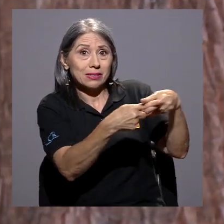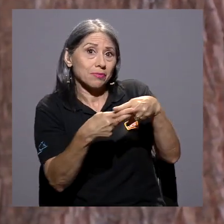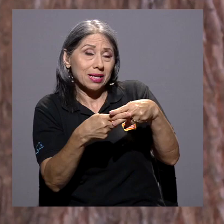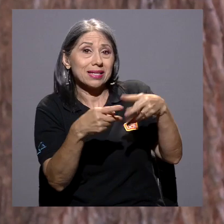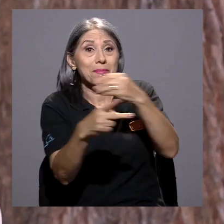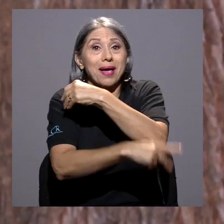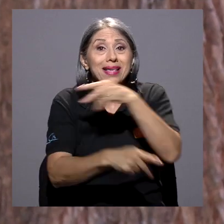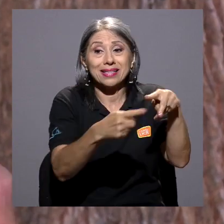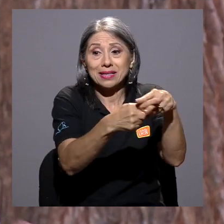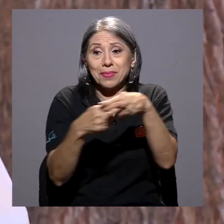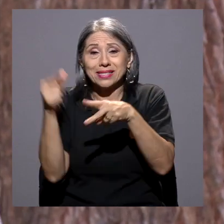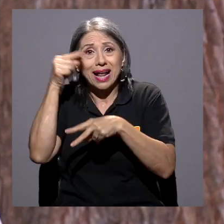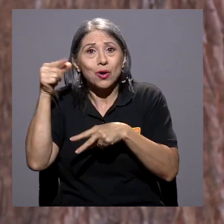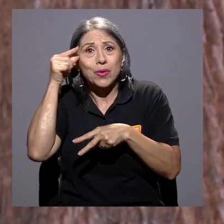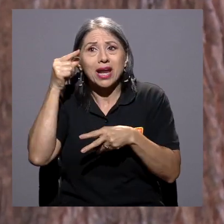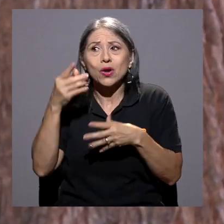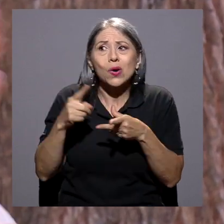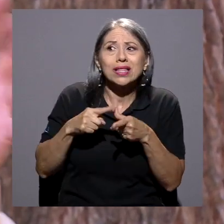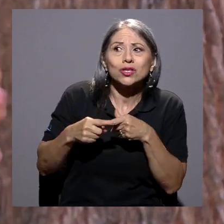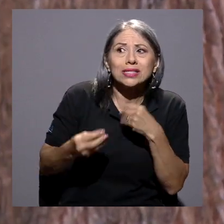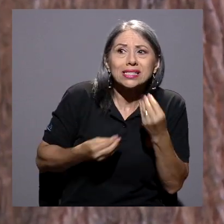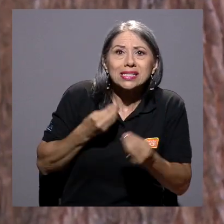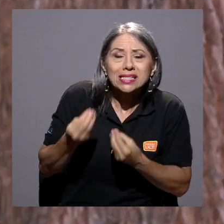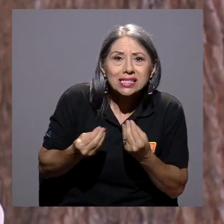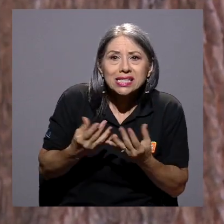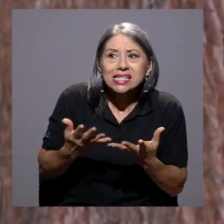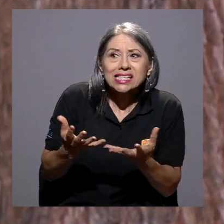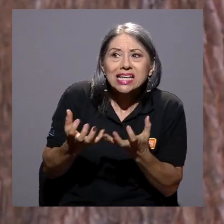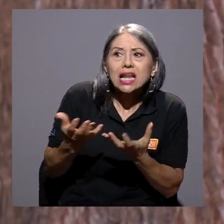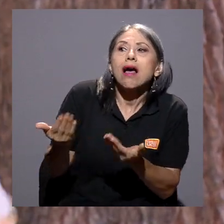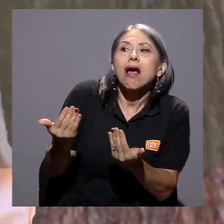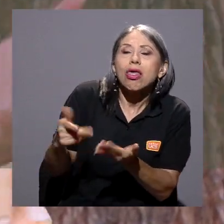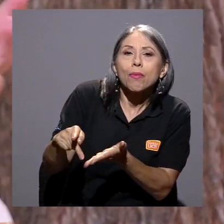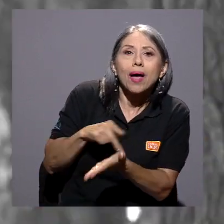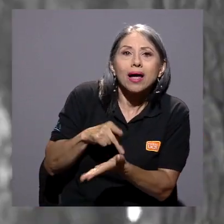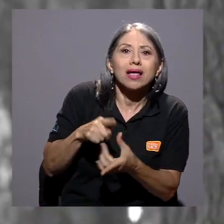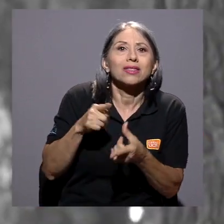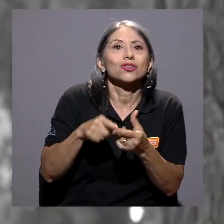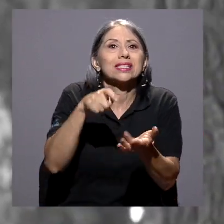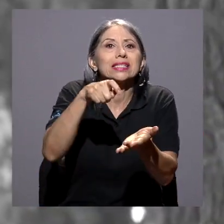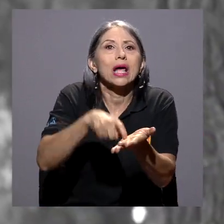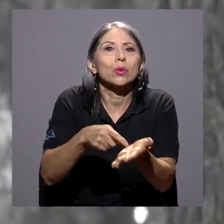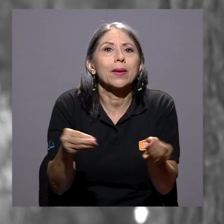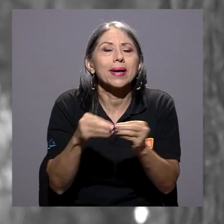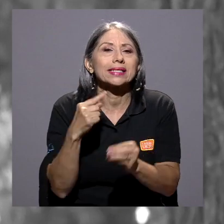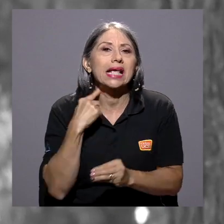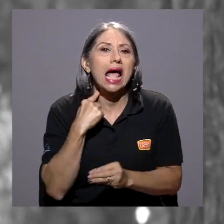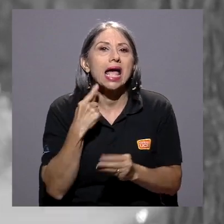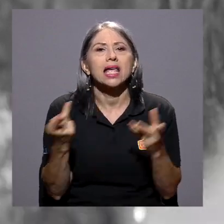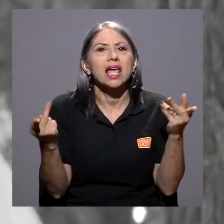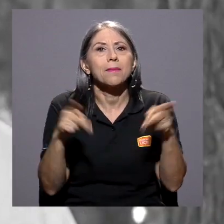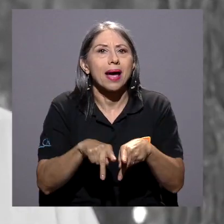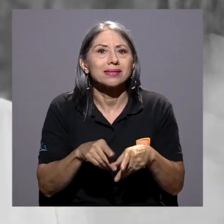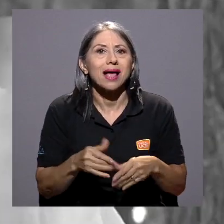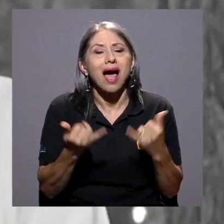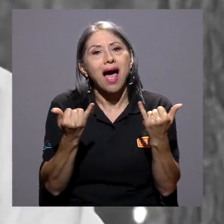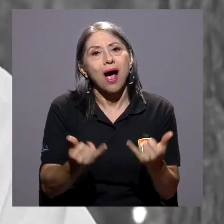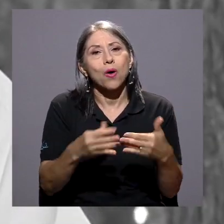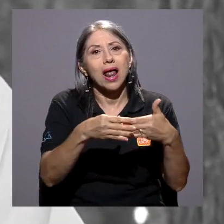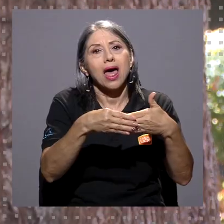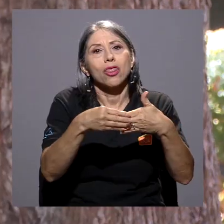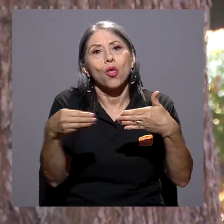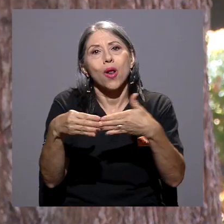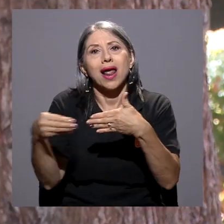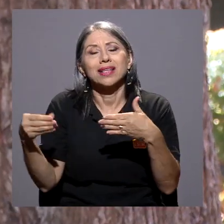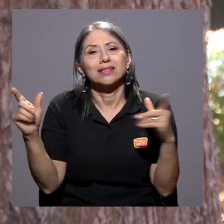podrían inclusive querer sus recursos y esto hace que la deuda del gobierno se encarezca. ¿Qué pasa en este caso? La afluencia de dólares se